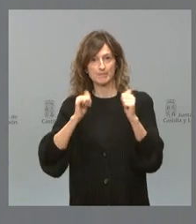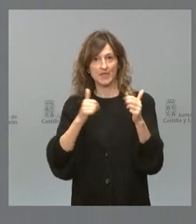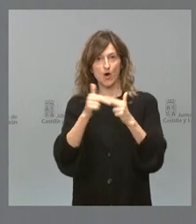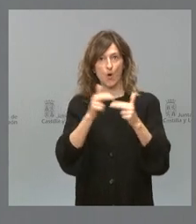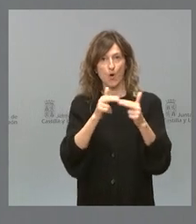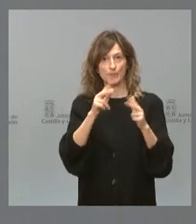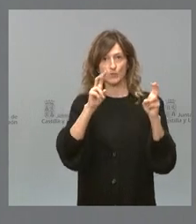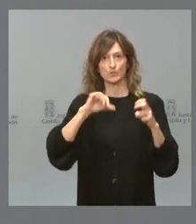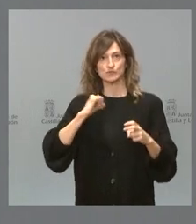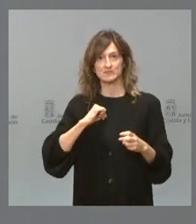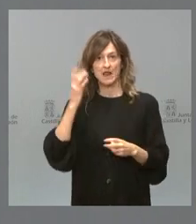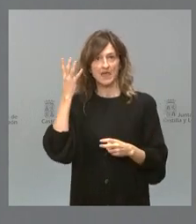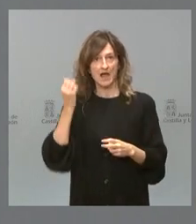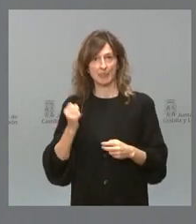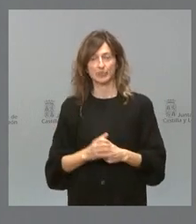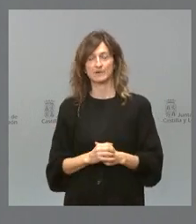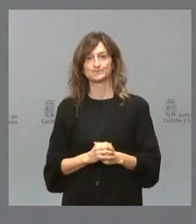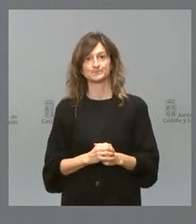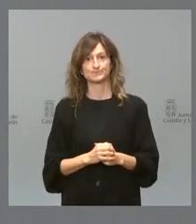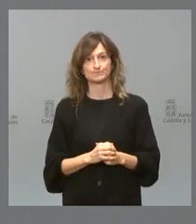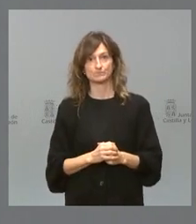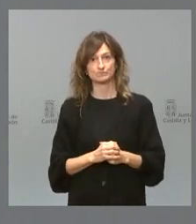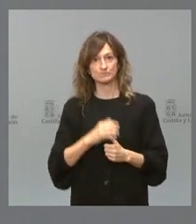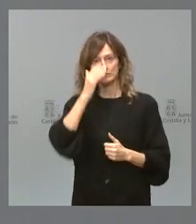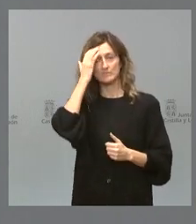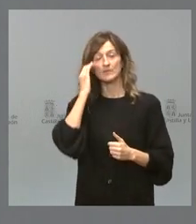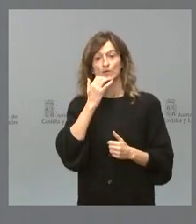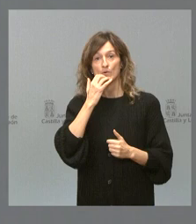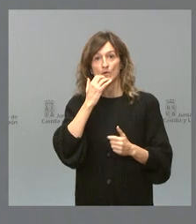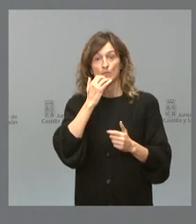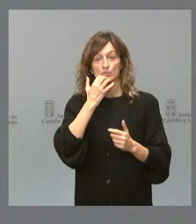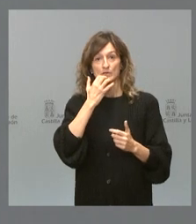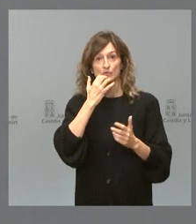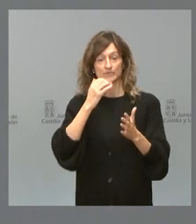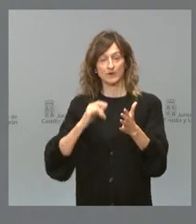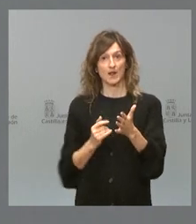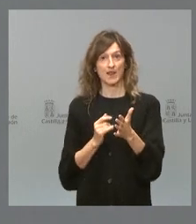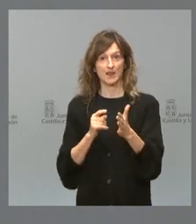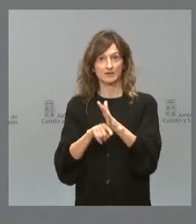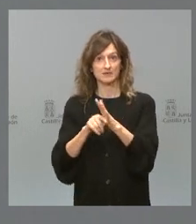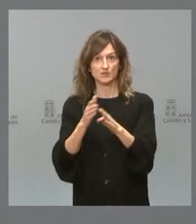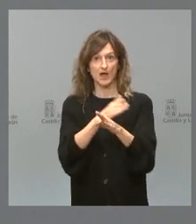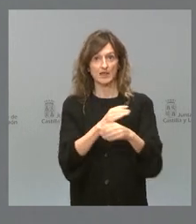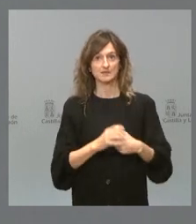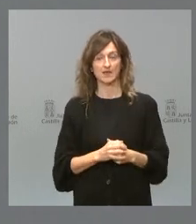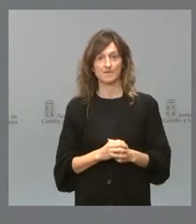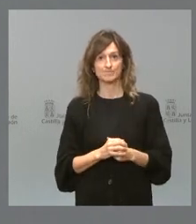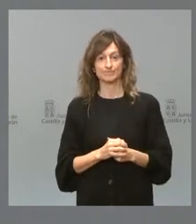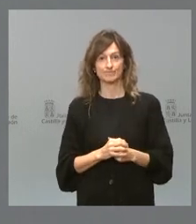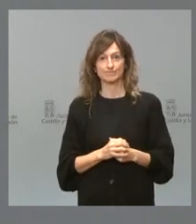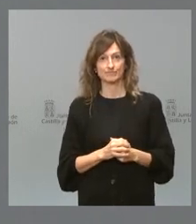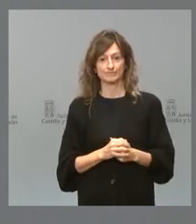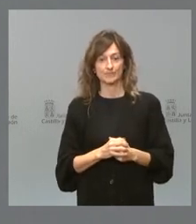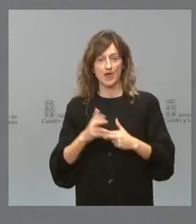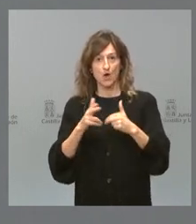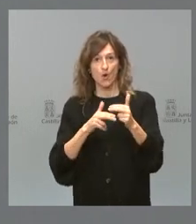obras de este nuevo hospital de Aranda de duero esto es por lo que decimos tramitación anticipada porque lógicamente aunque los créditos del contrato se corresponden al año 2023